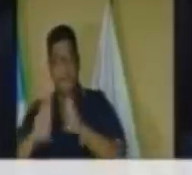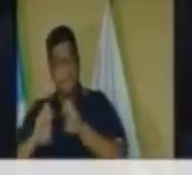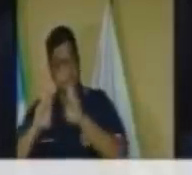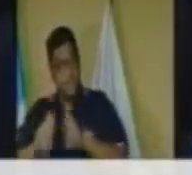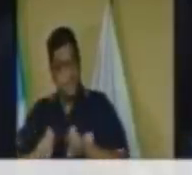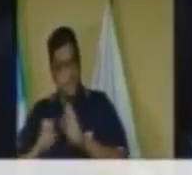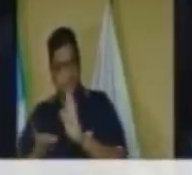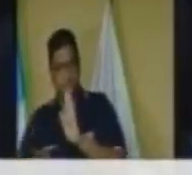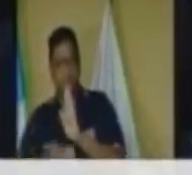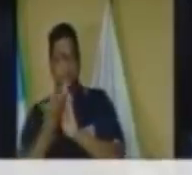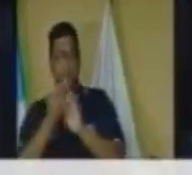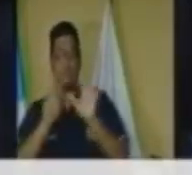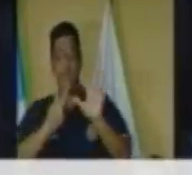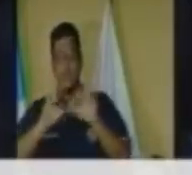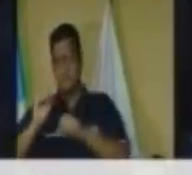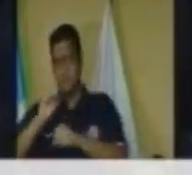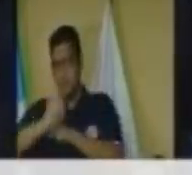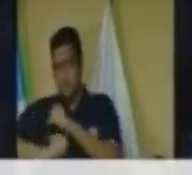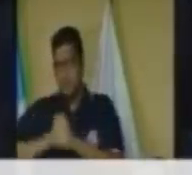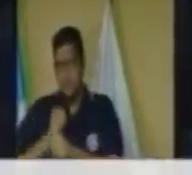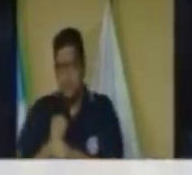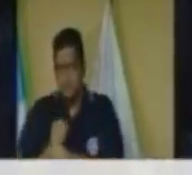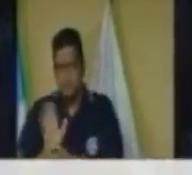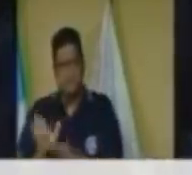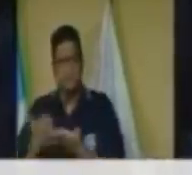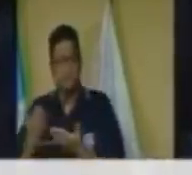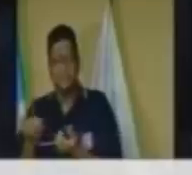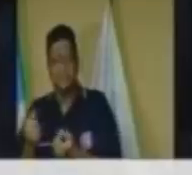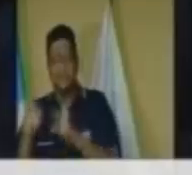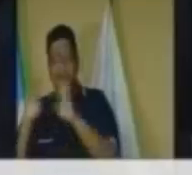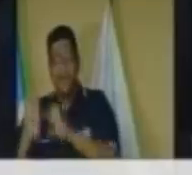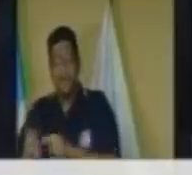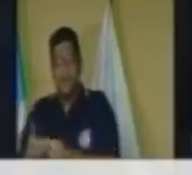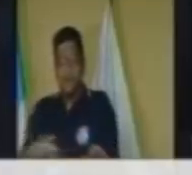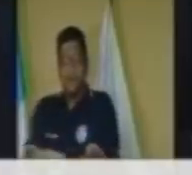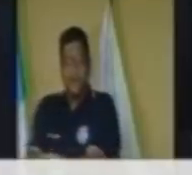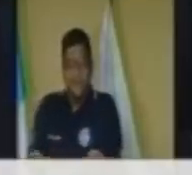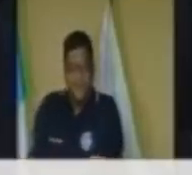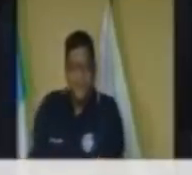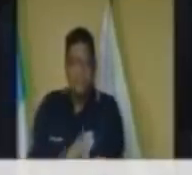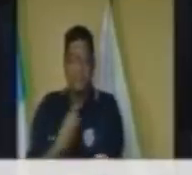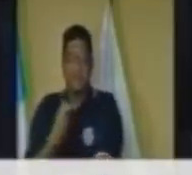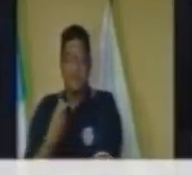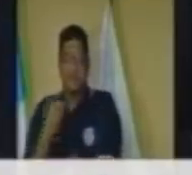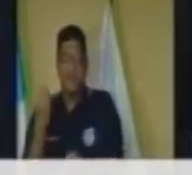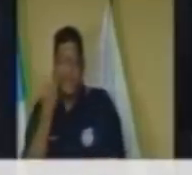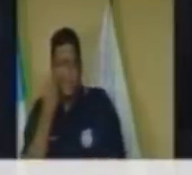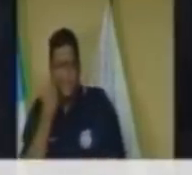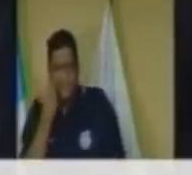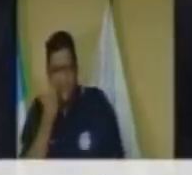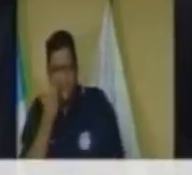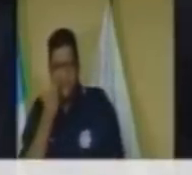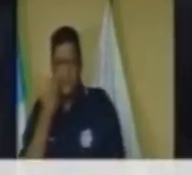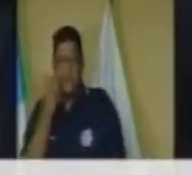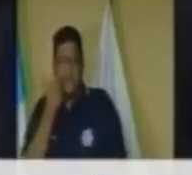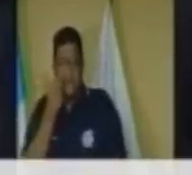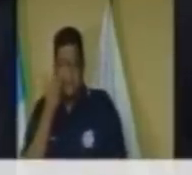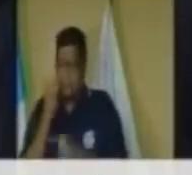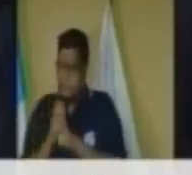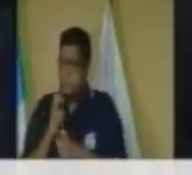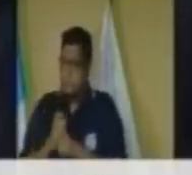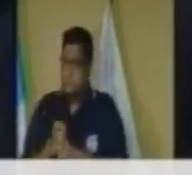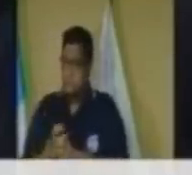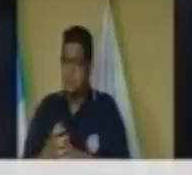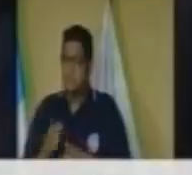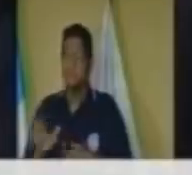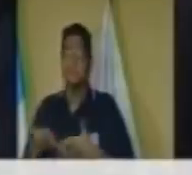casas, ¿qué pasa con los pacientes que tienen, por ejemplo, diabetes, otras enfermedades que son menores a los 70 años? Esa